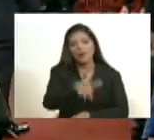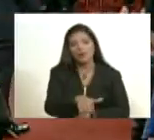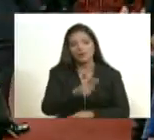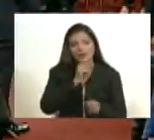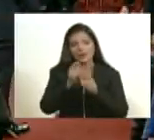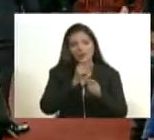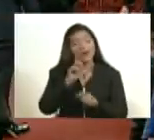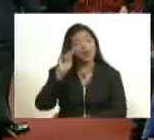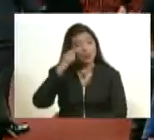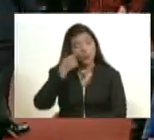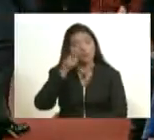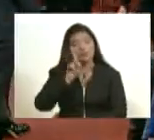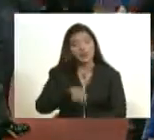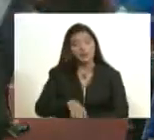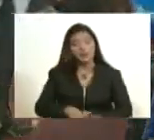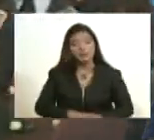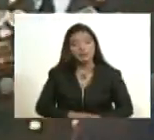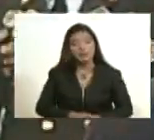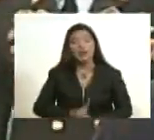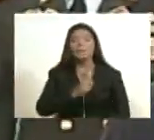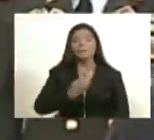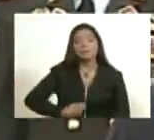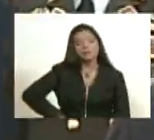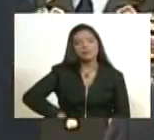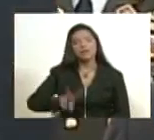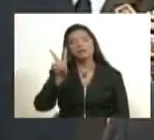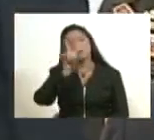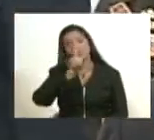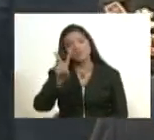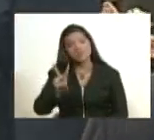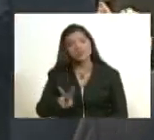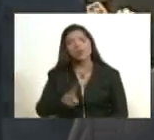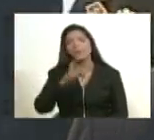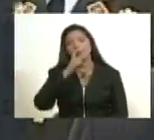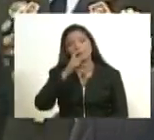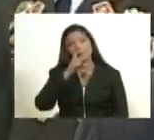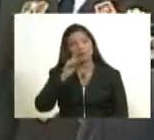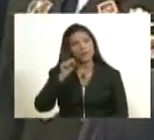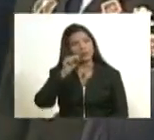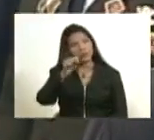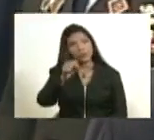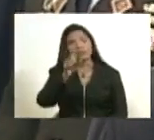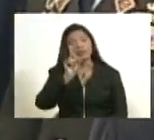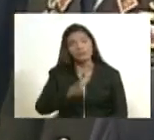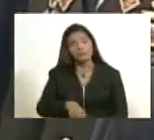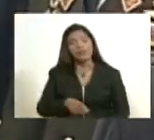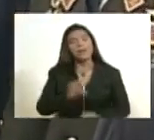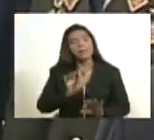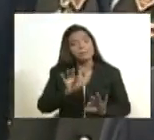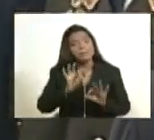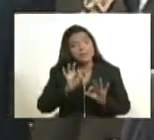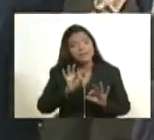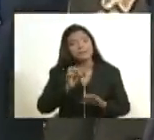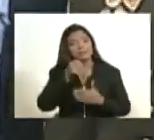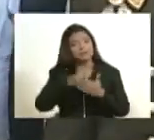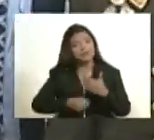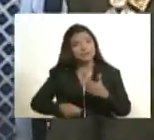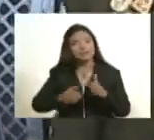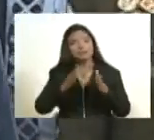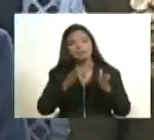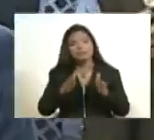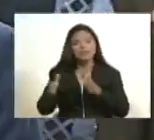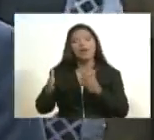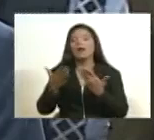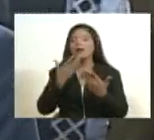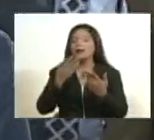prensa. Recordemos que el presidente de la República Bolivariana de Venezuela ha hecho especial énfasis justamente en el